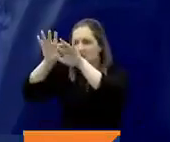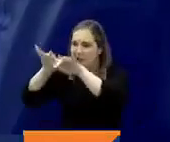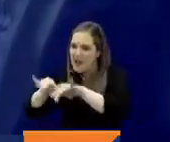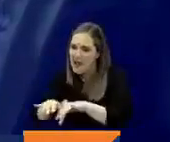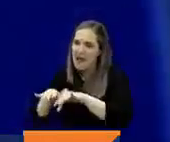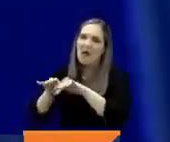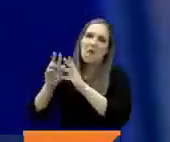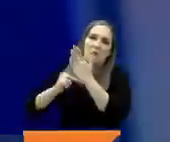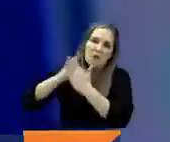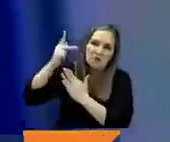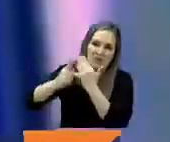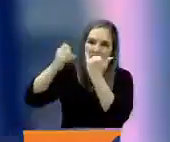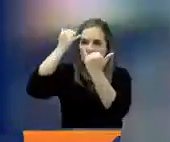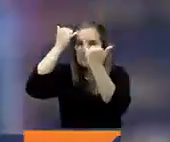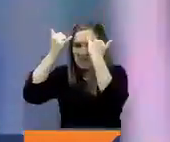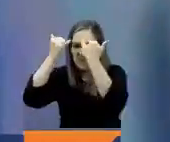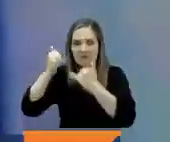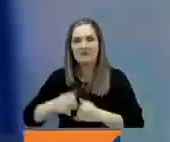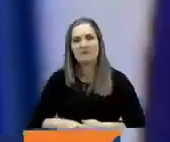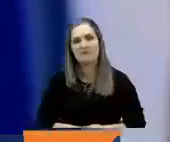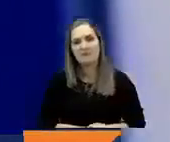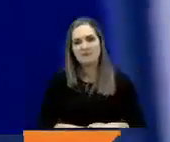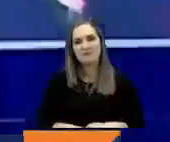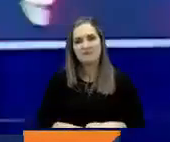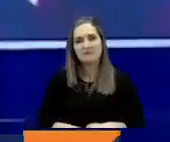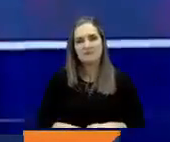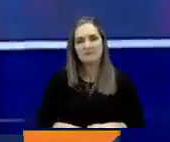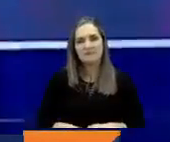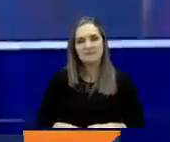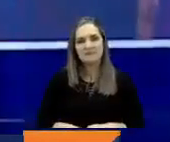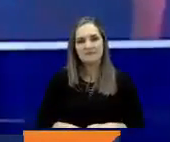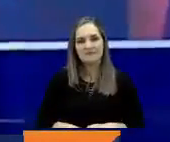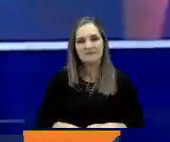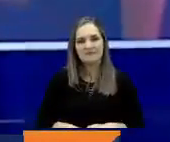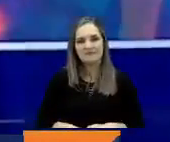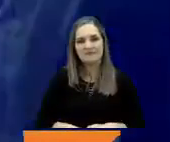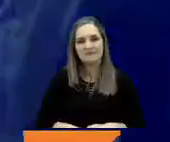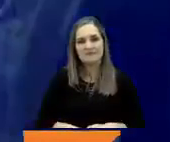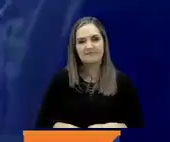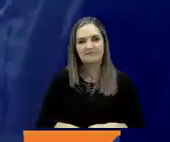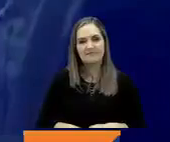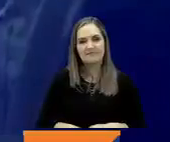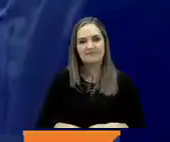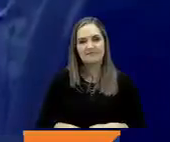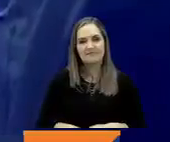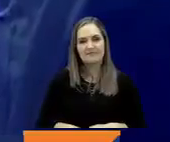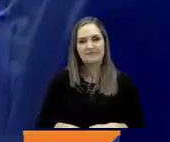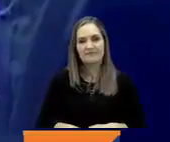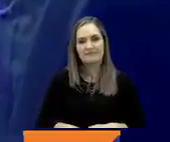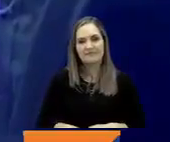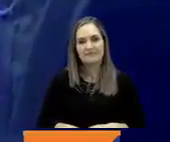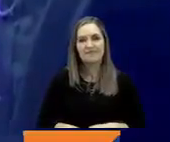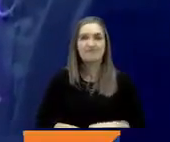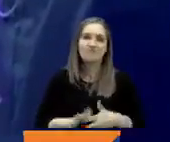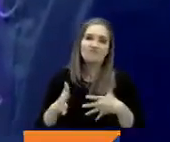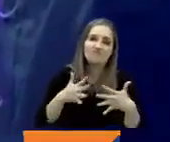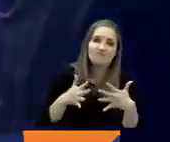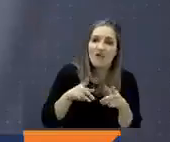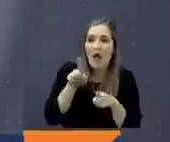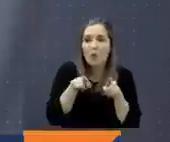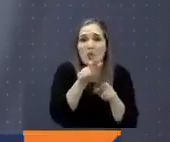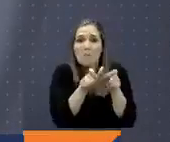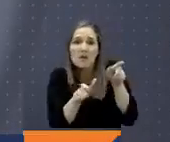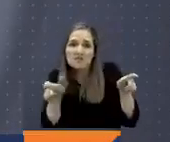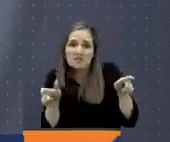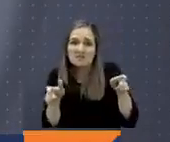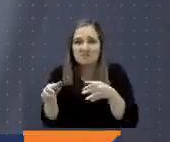proyectos culturales. Su sensibilidad, todo. Y con este grupo de muchachos, con los que han pasado, con los que han salido, con los que han